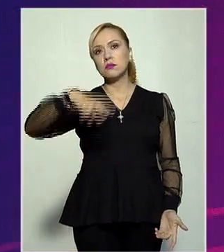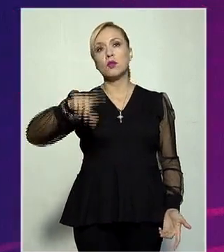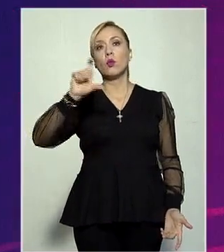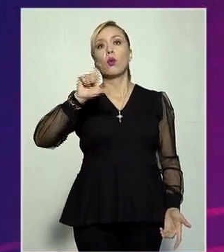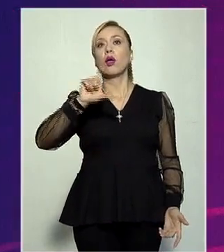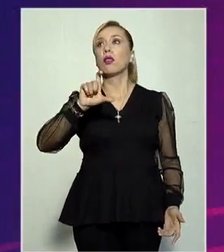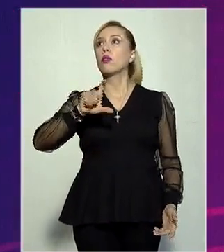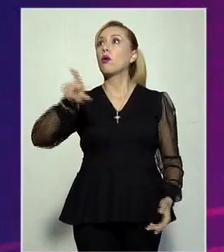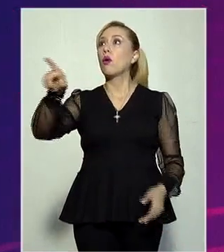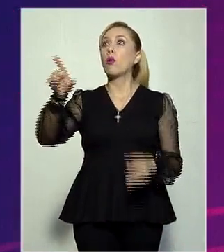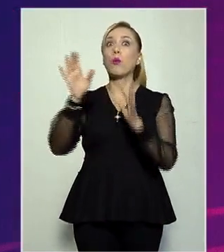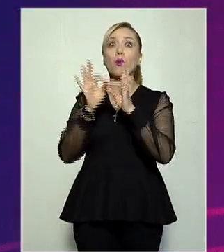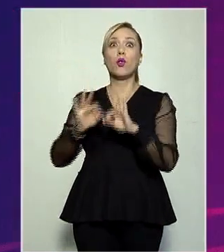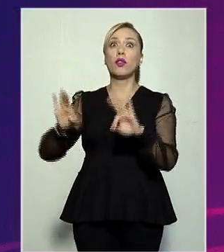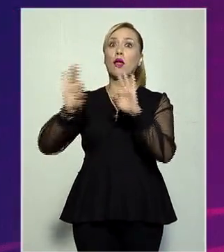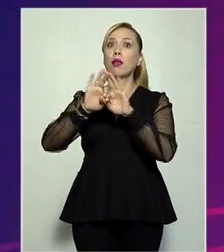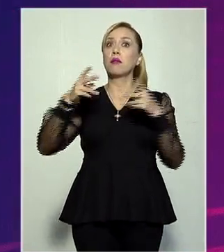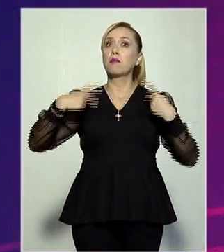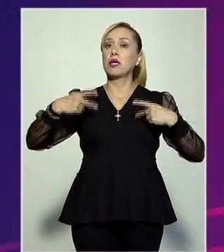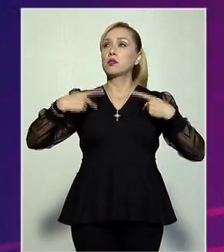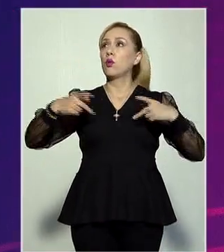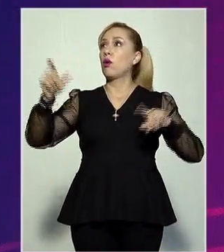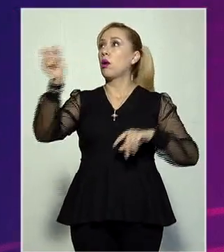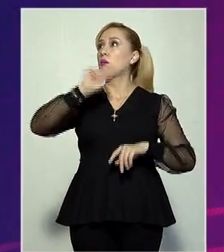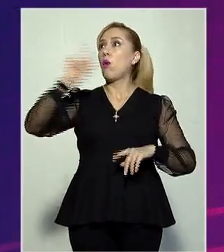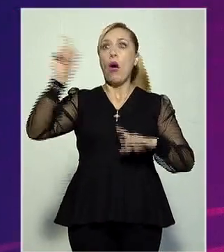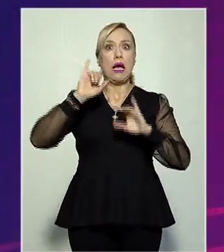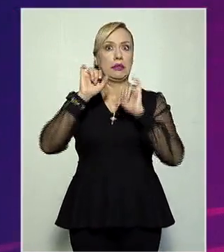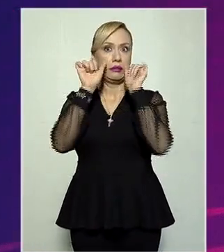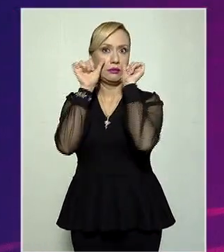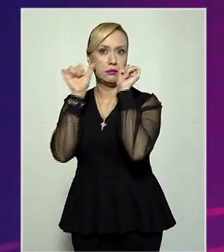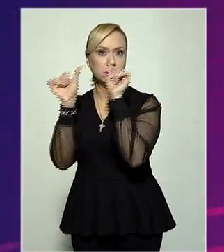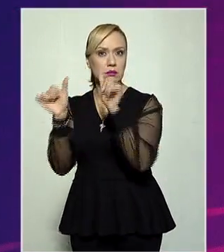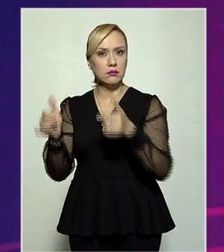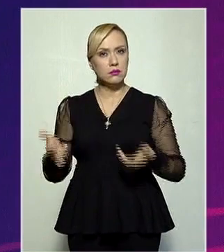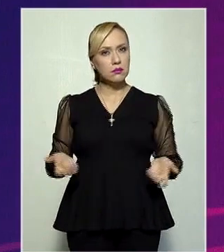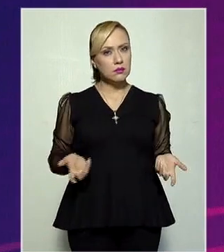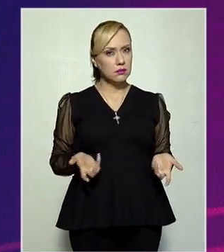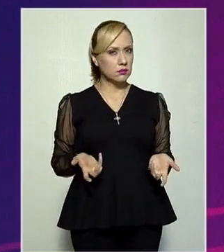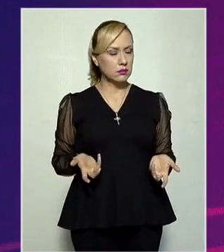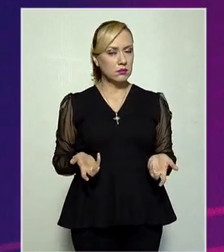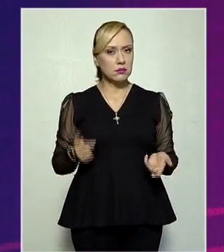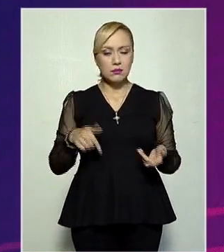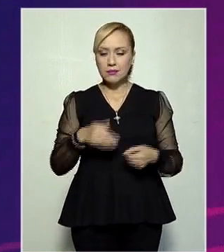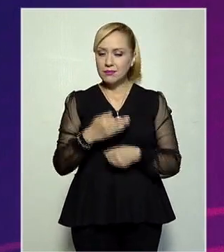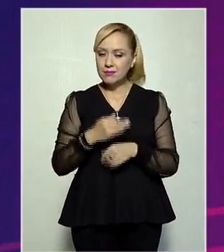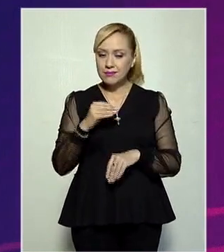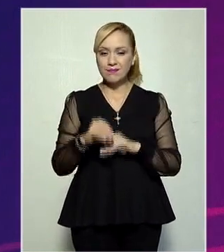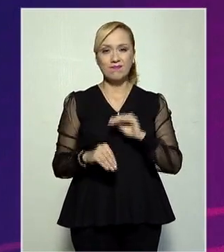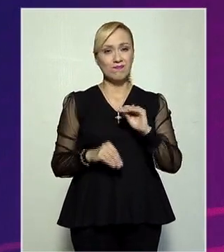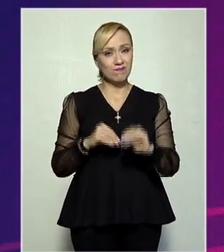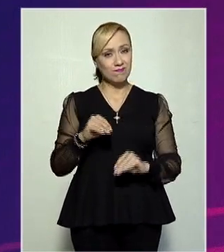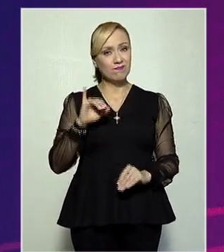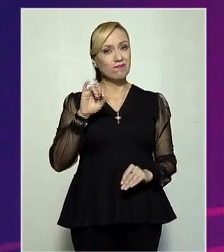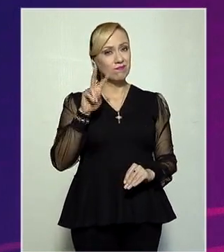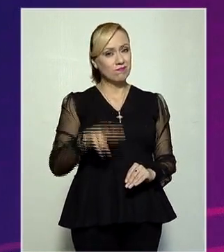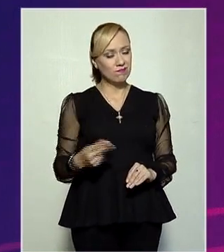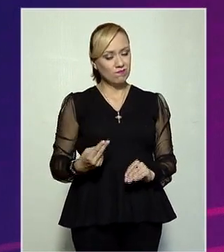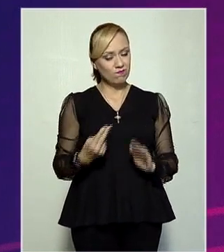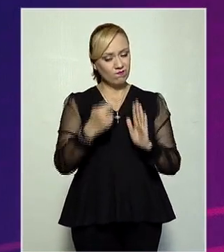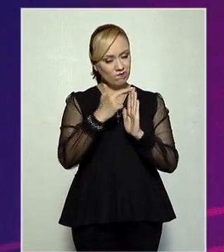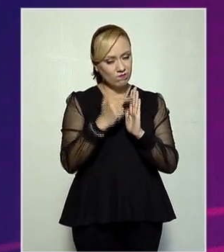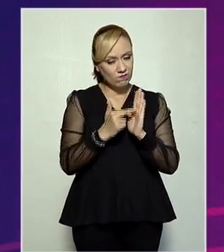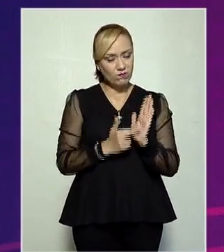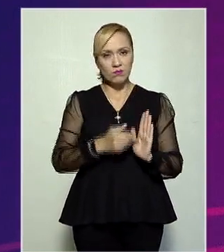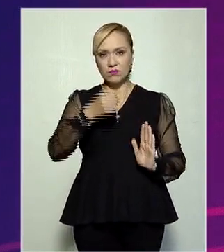le ponen. Entonces no hay como un proceso estandarizado hasta ahora, que apenas estamos en proceso de construcción, para poder llevar a cabo estas tareas,